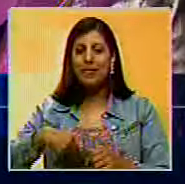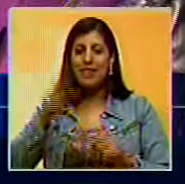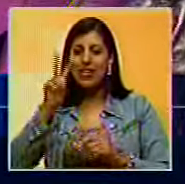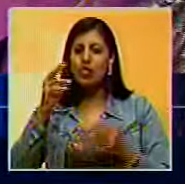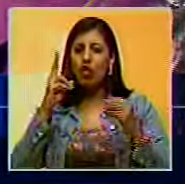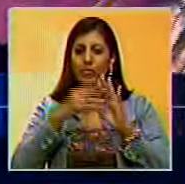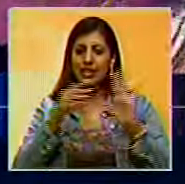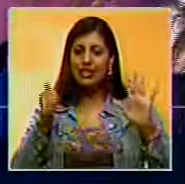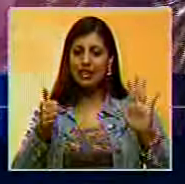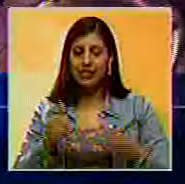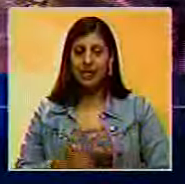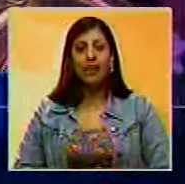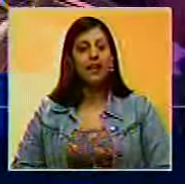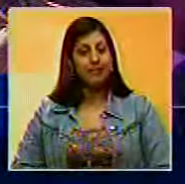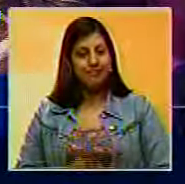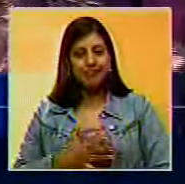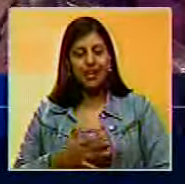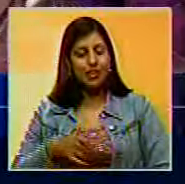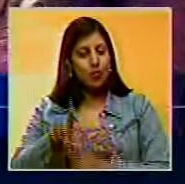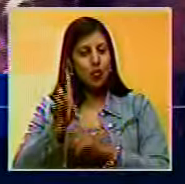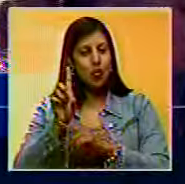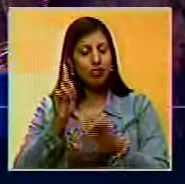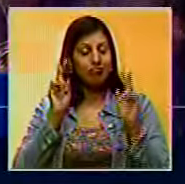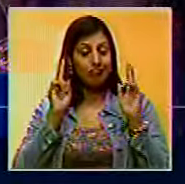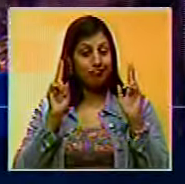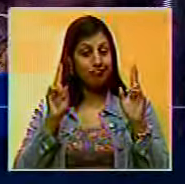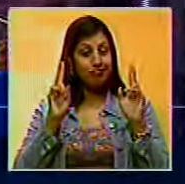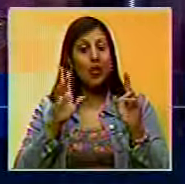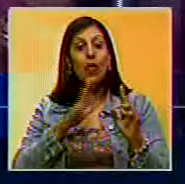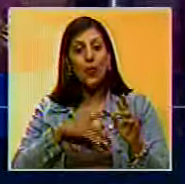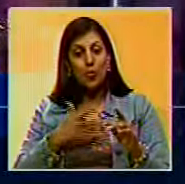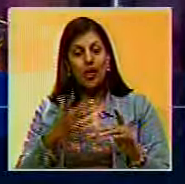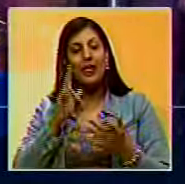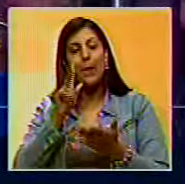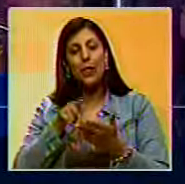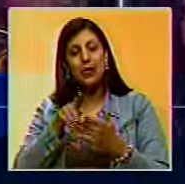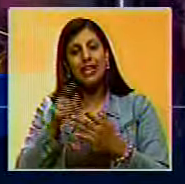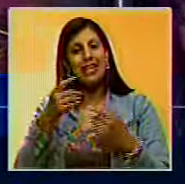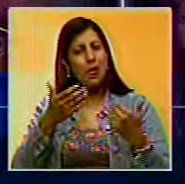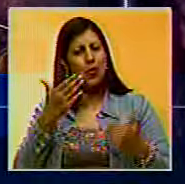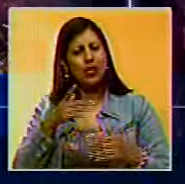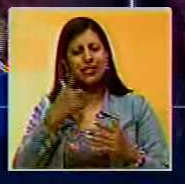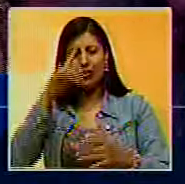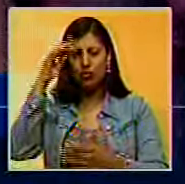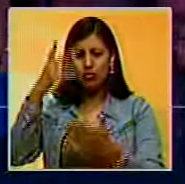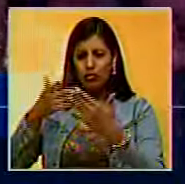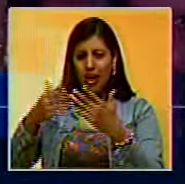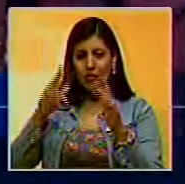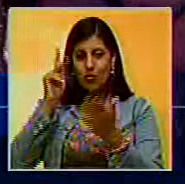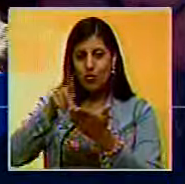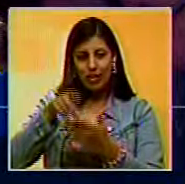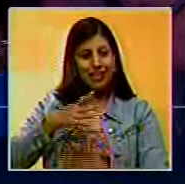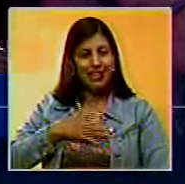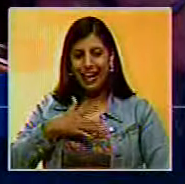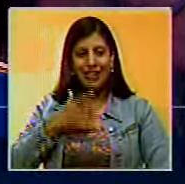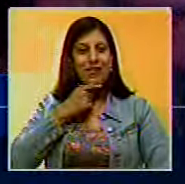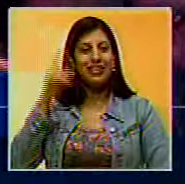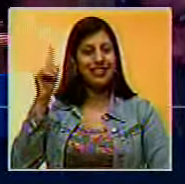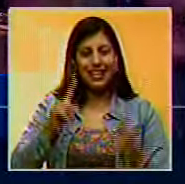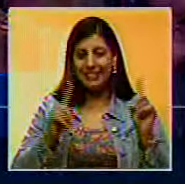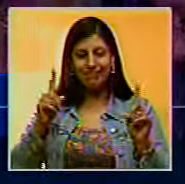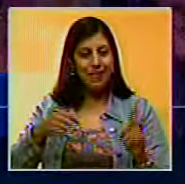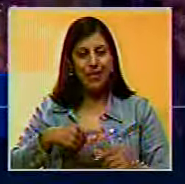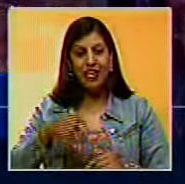Venezuela 2016? Mira, una sensación única. Ojalá pueda ser una presentación vitalicia y estar todos los años ahí. Mira, yo estoy encantado de estar